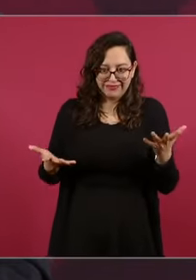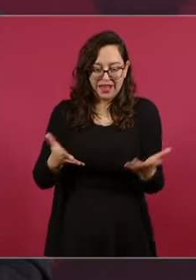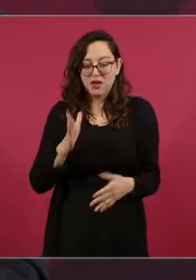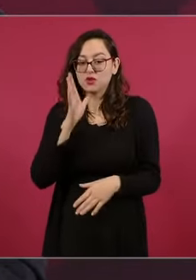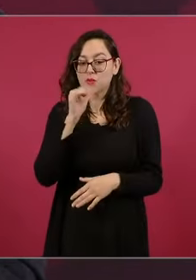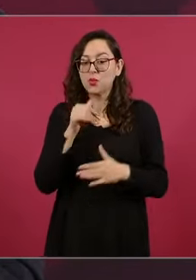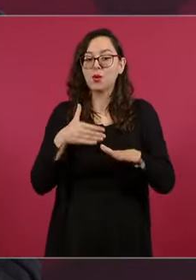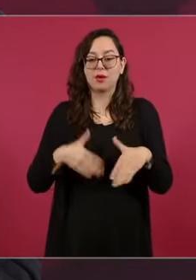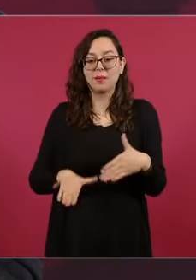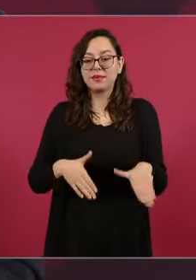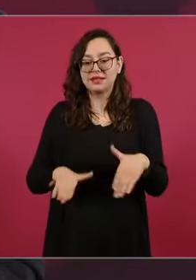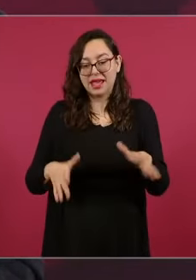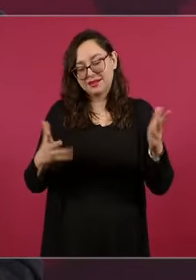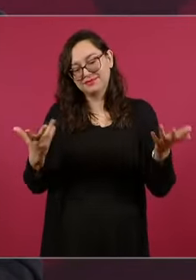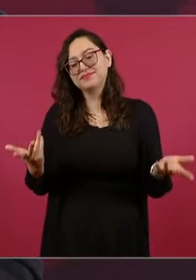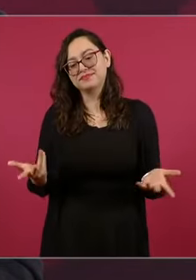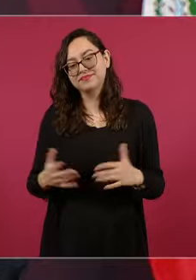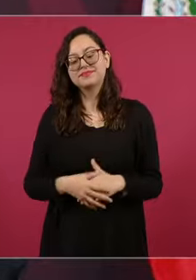Pero pues,